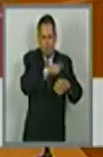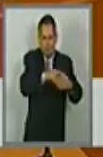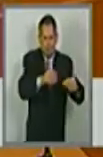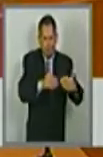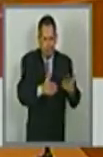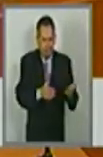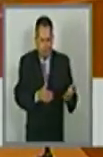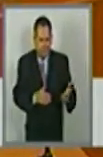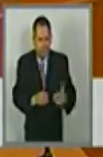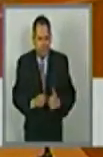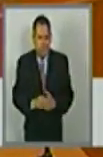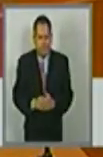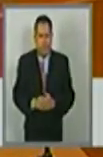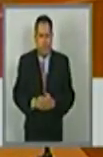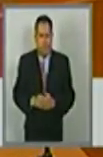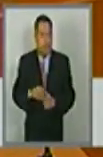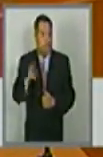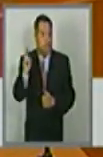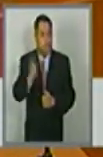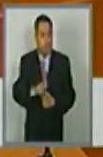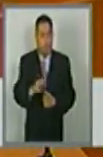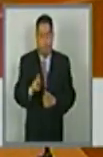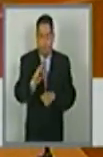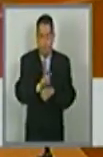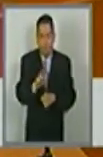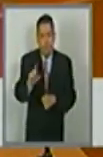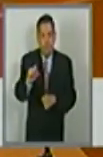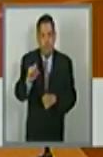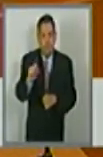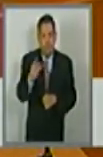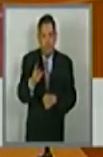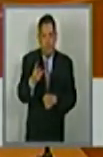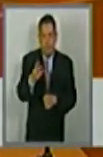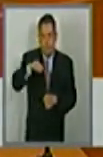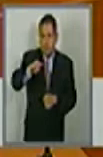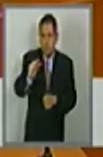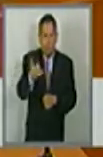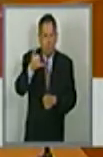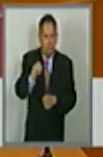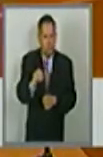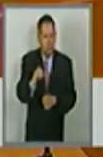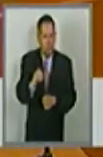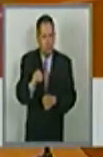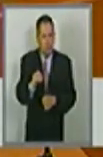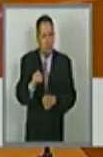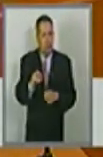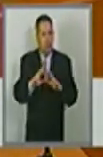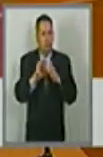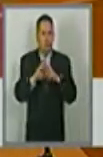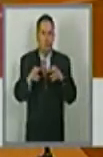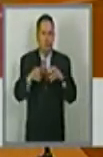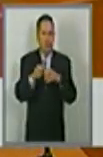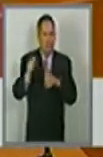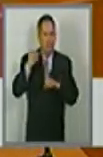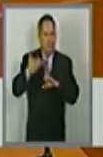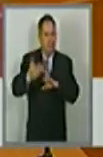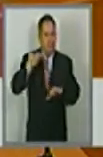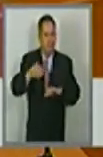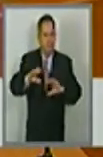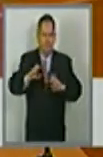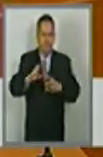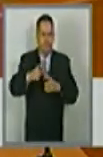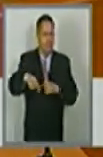estos tienen. Efectivamente, el 23 de mayo, la sesión pasada, esta